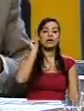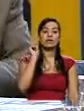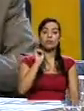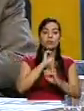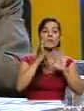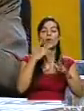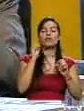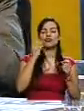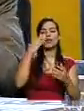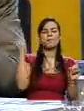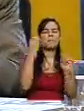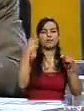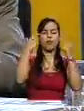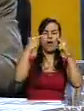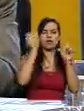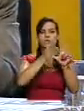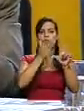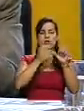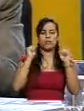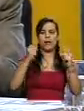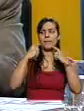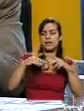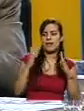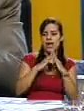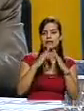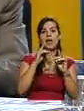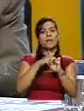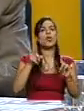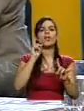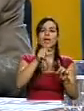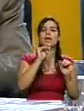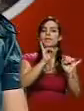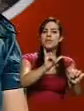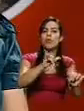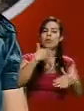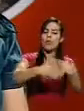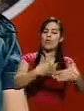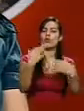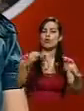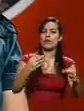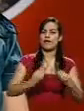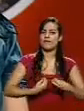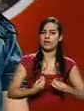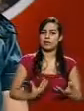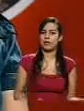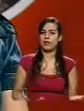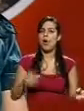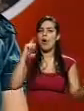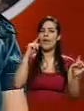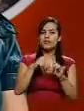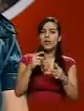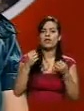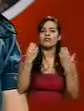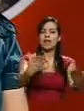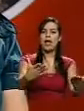vida. Por eso se hace un gran esfuerzo porque tenga lavadora, cocina, pues todas las cosas que se tienen en la casa se tengan en el albergue.